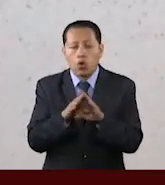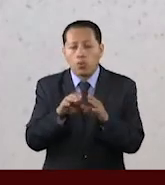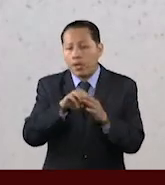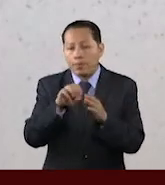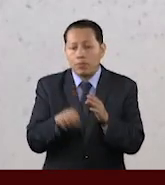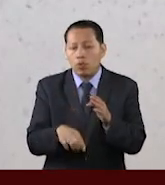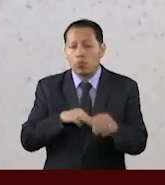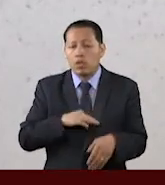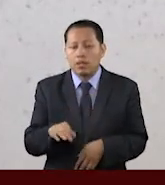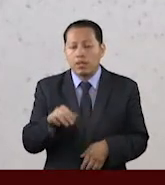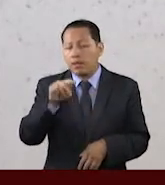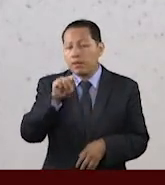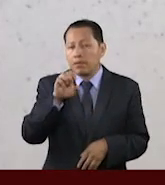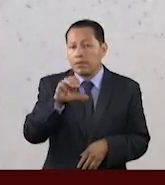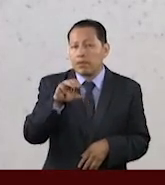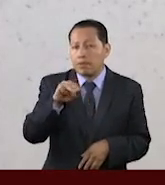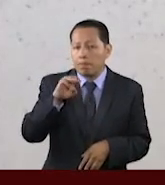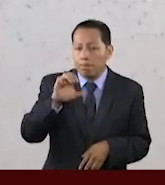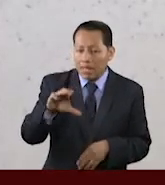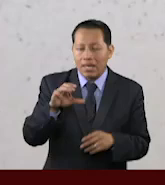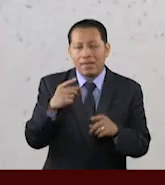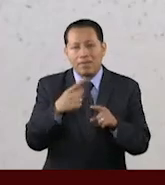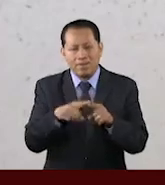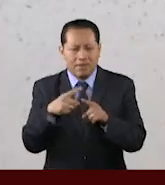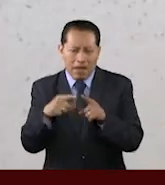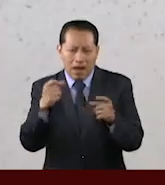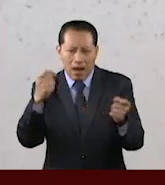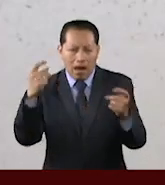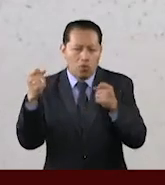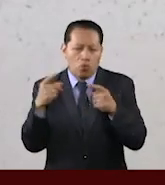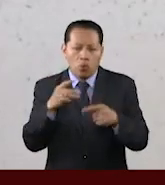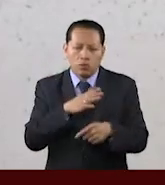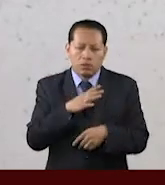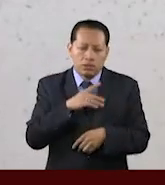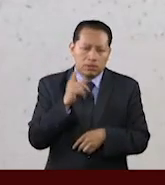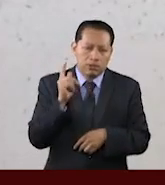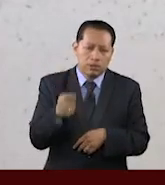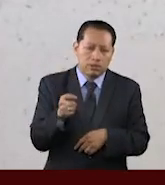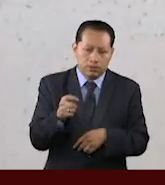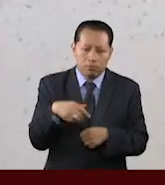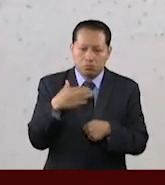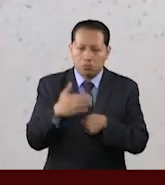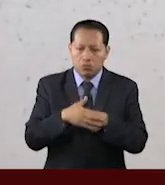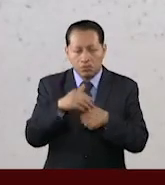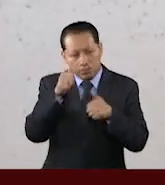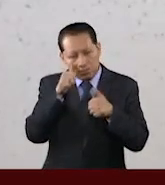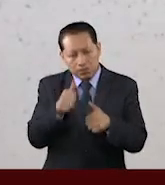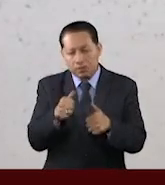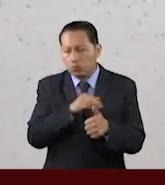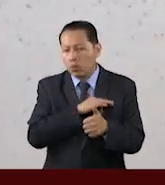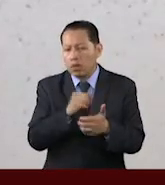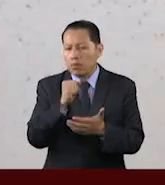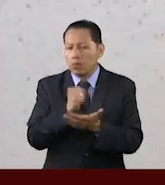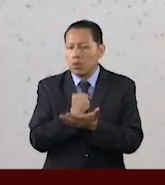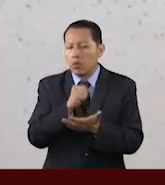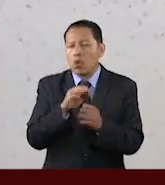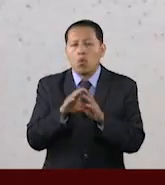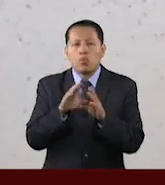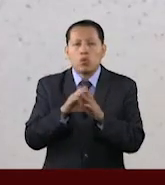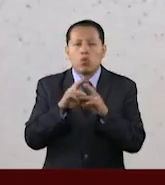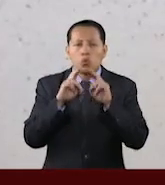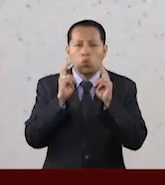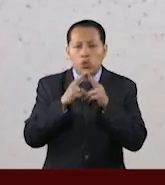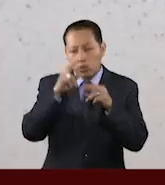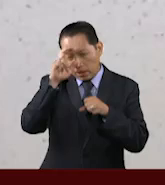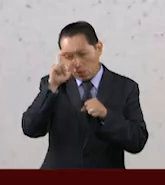el tecmec y algunos otros que están por supuesto por atenderse y aprobarse como el de la Unión